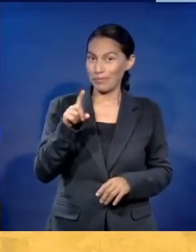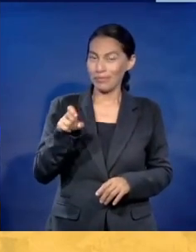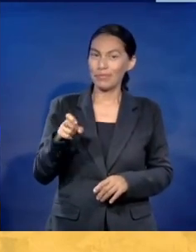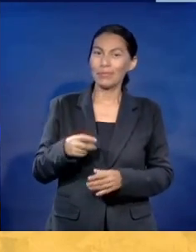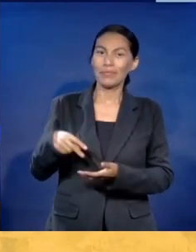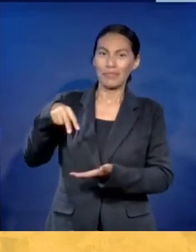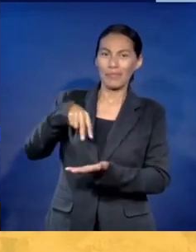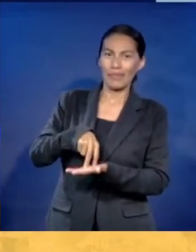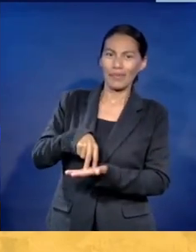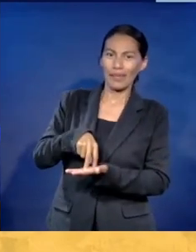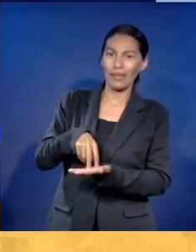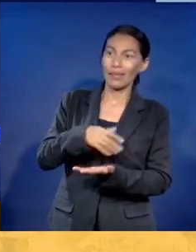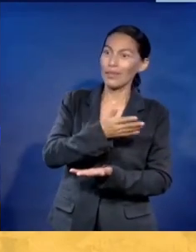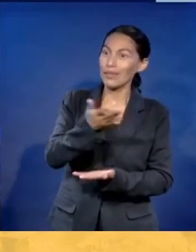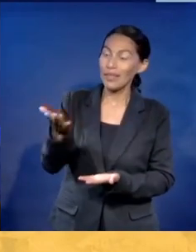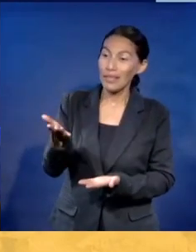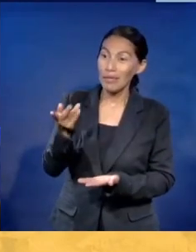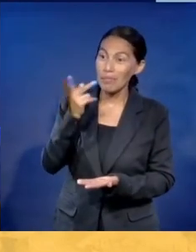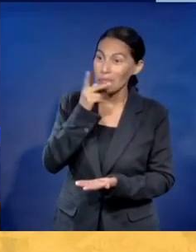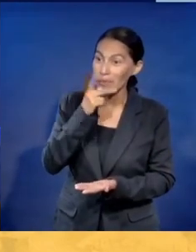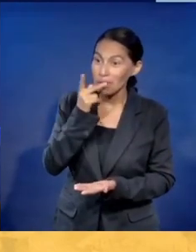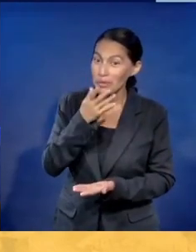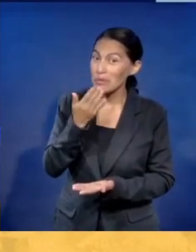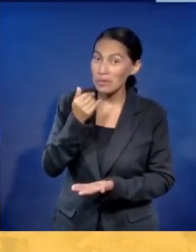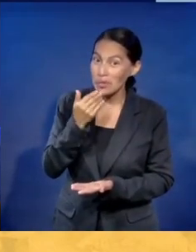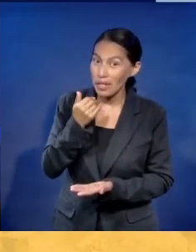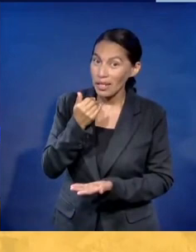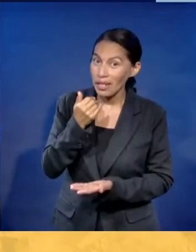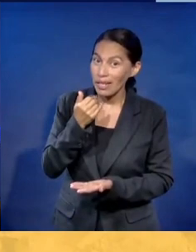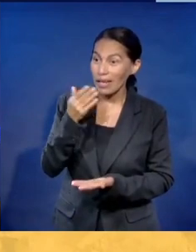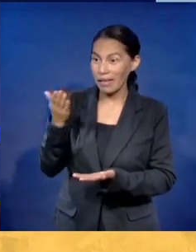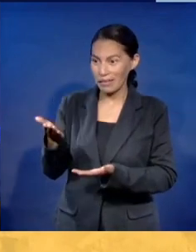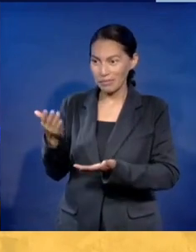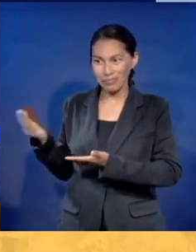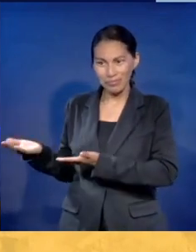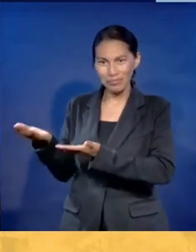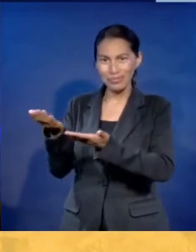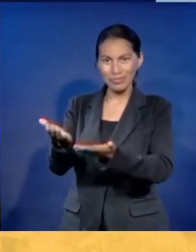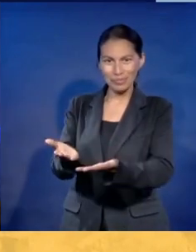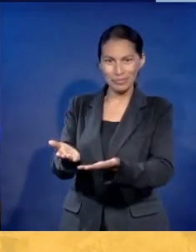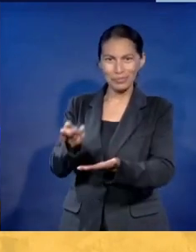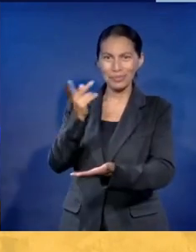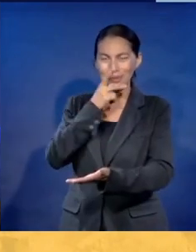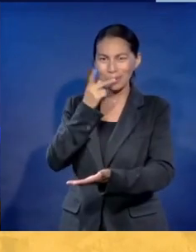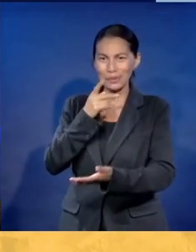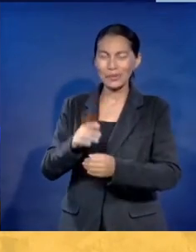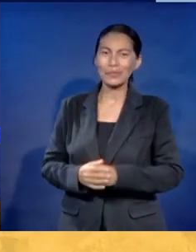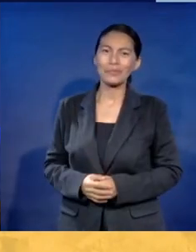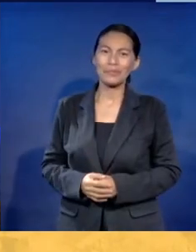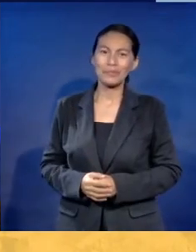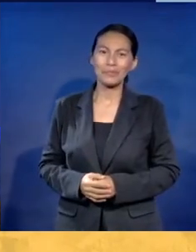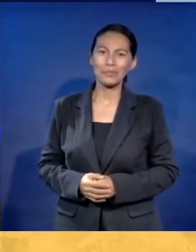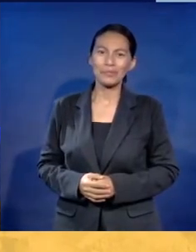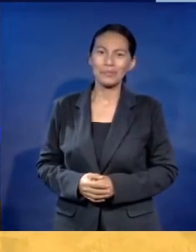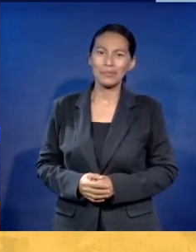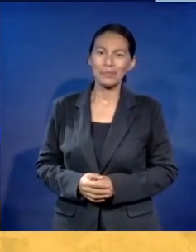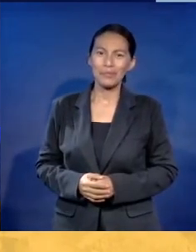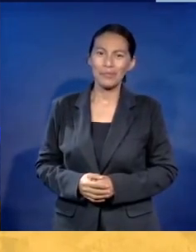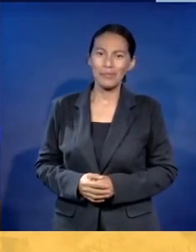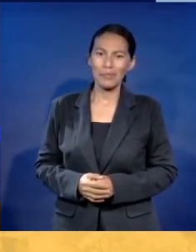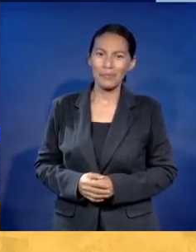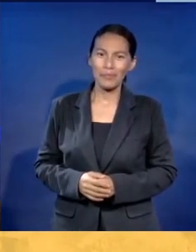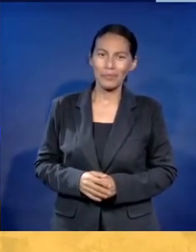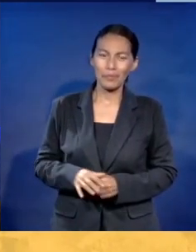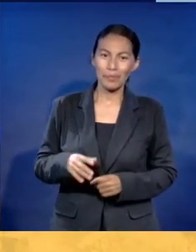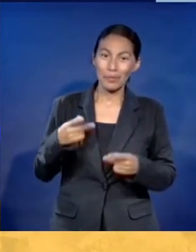mes mi pastor y ya querían pastor aquí está su pastor pásele Luis y pasó yo mire los